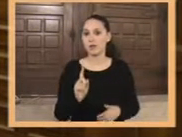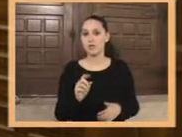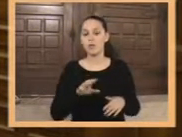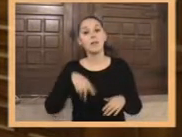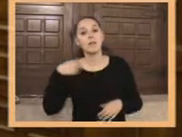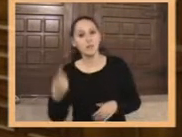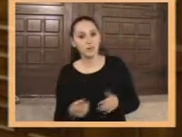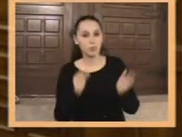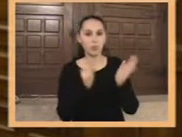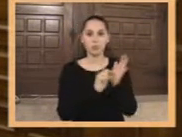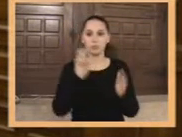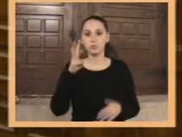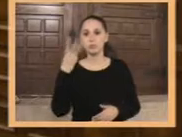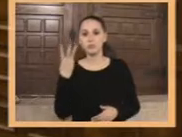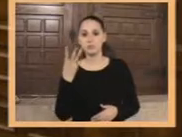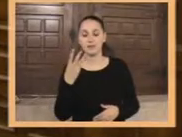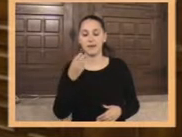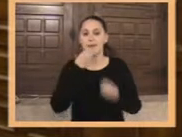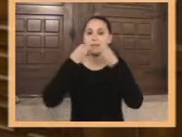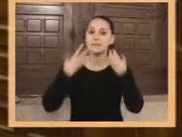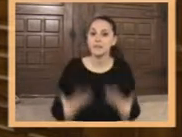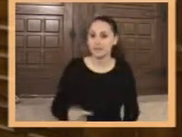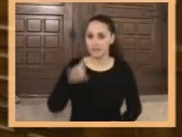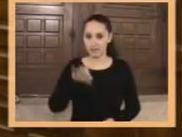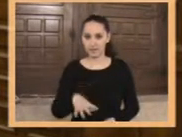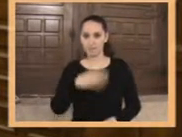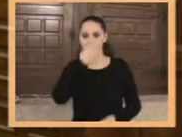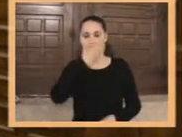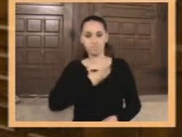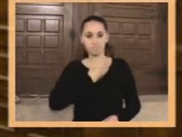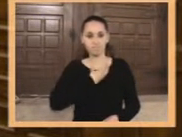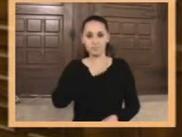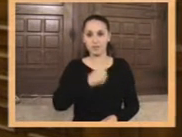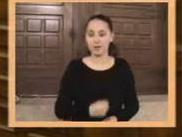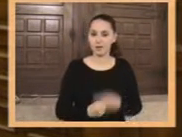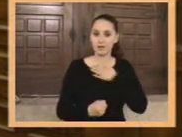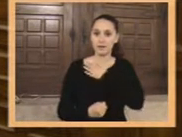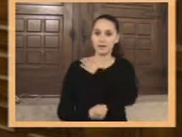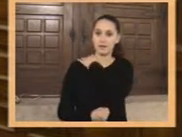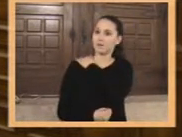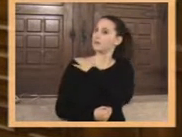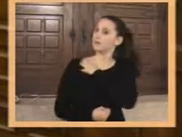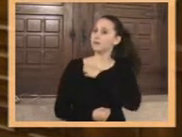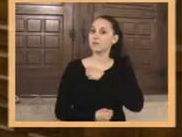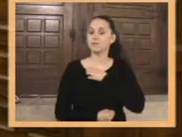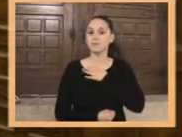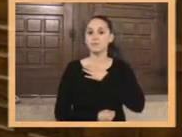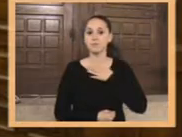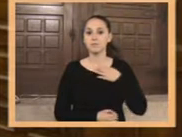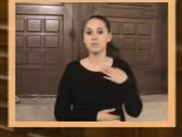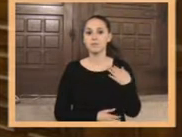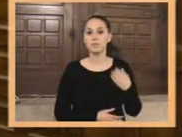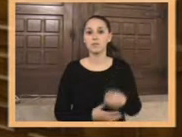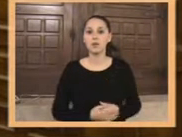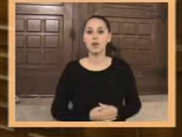tan importantes para nosotros. Reitero, no es guerra política, no lo quieran manifestar así, porque es posible que quien